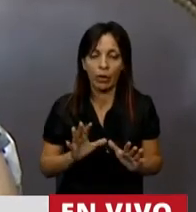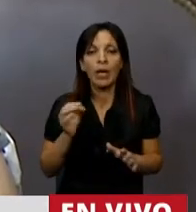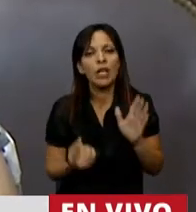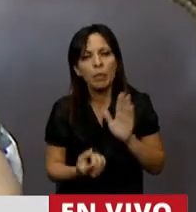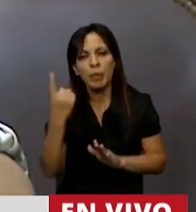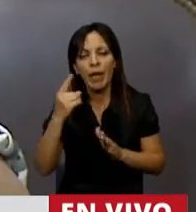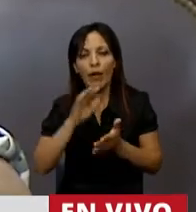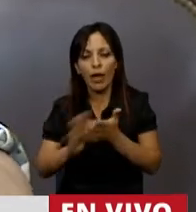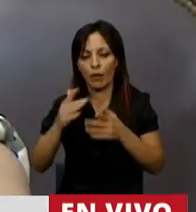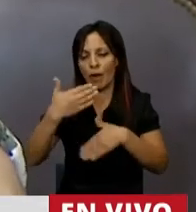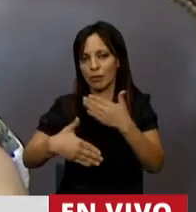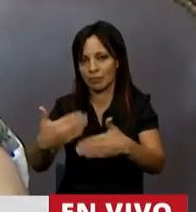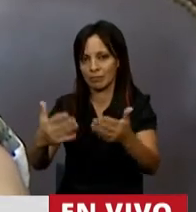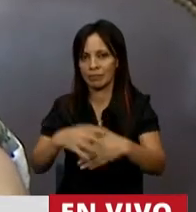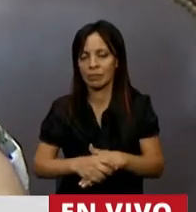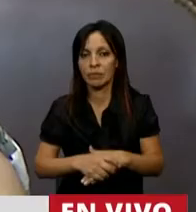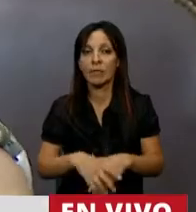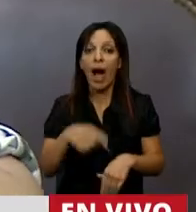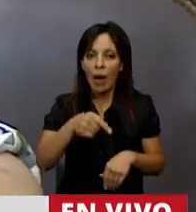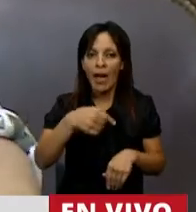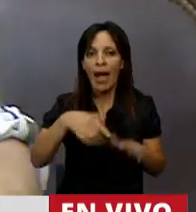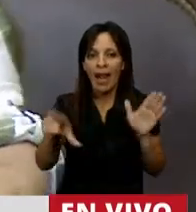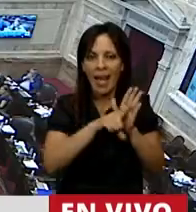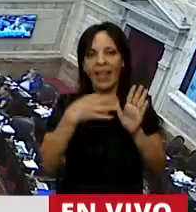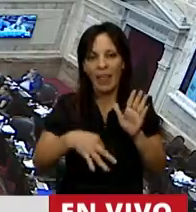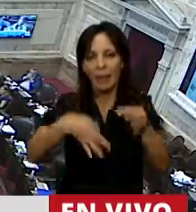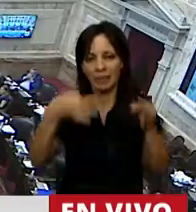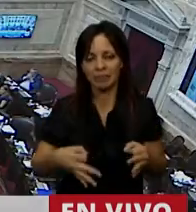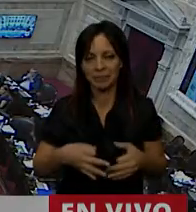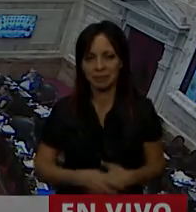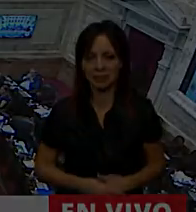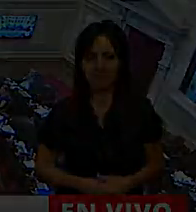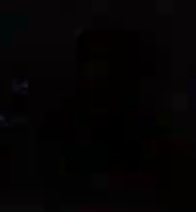nuevos tiempos. Esta vez será ley. Muchas gracias. Gracias, diputada Sierra.